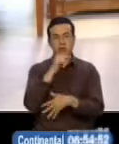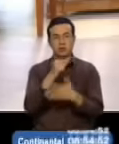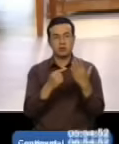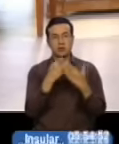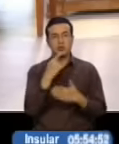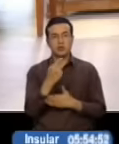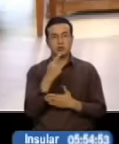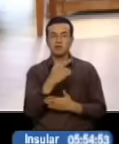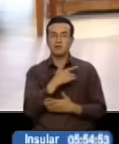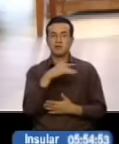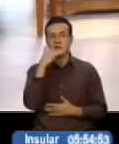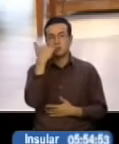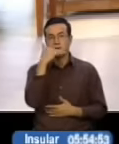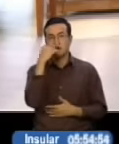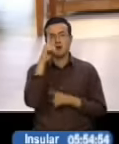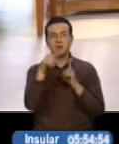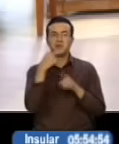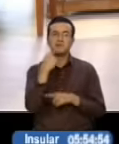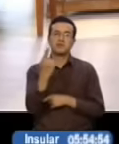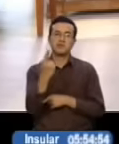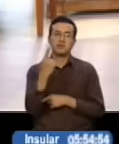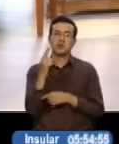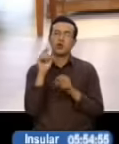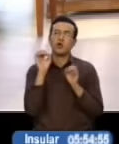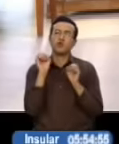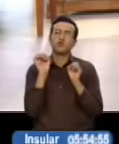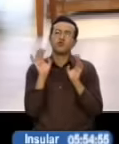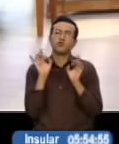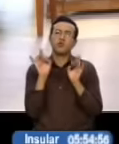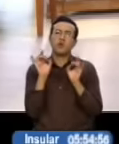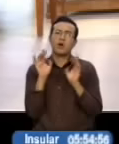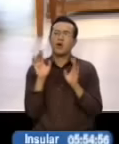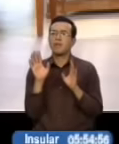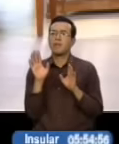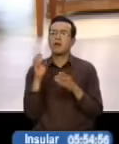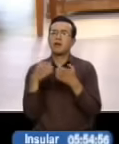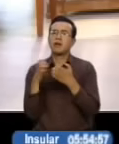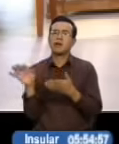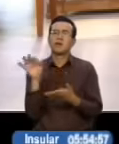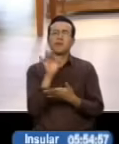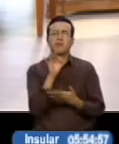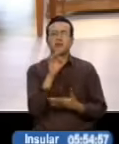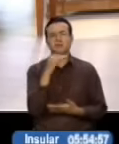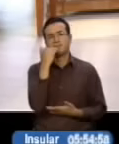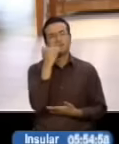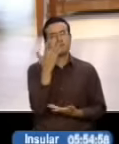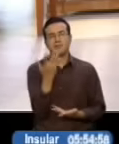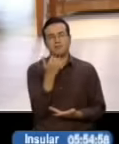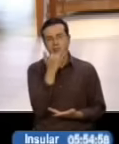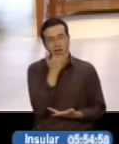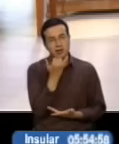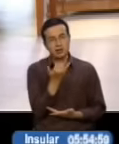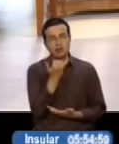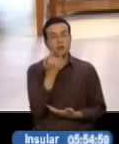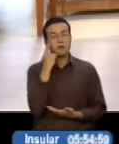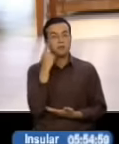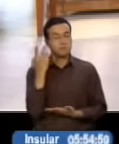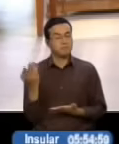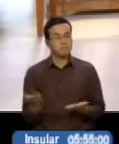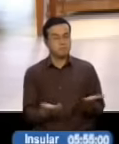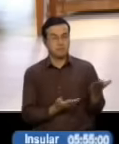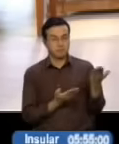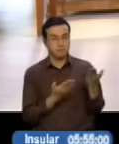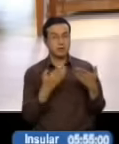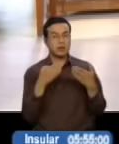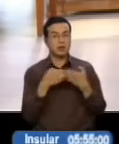que le causa gracia que algunos digan que es una casualidad que el equipo ecuatoriano se encuentre en esa instancia. Aquí justamente lo que mencionó y analizó el